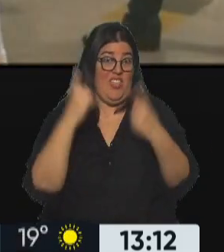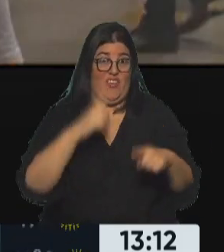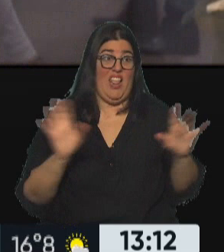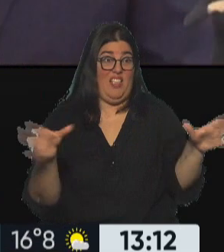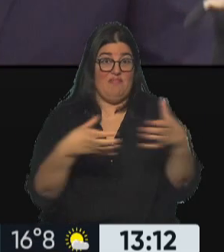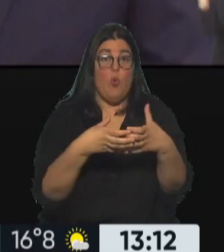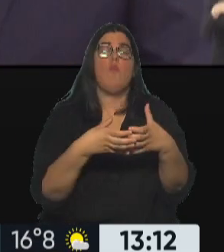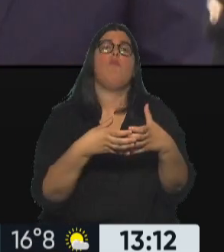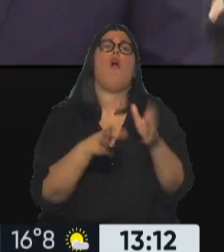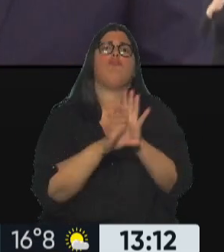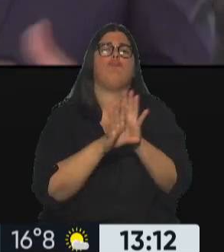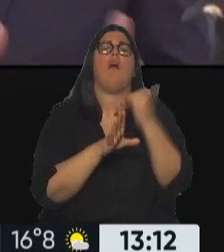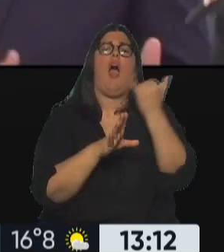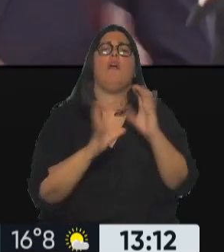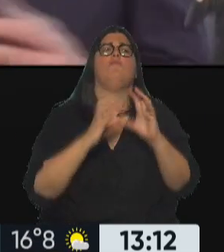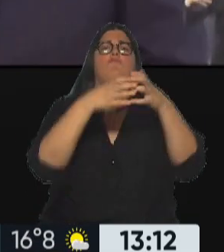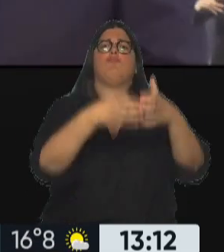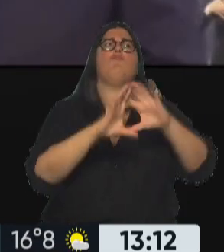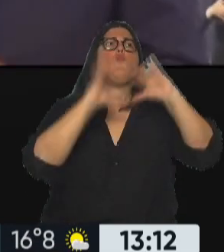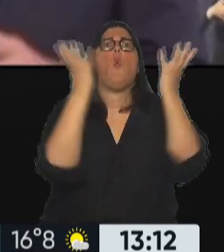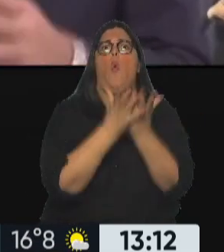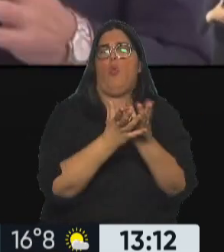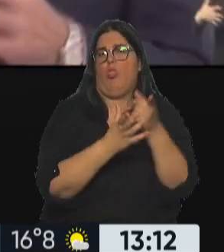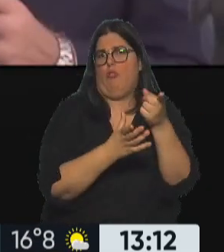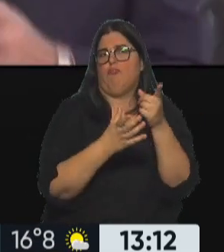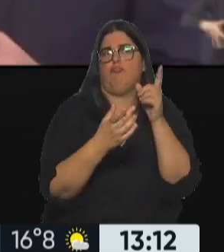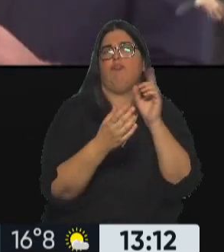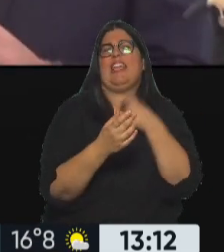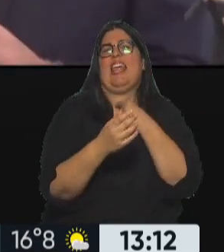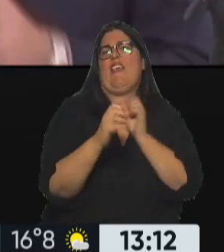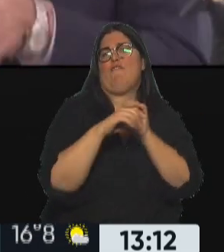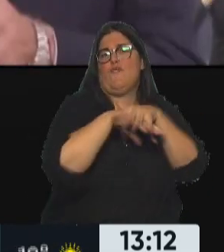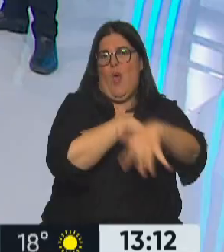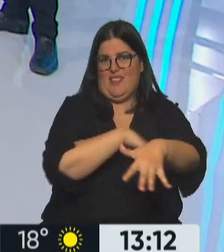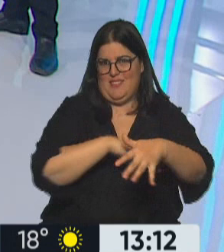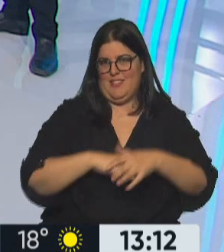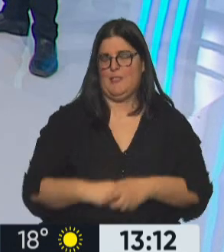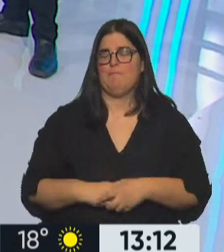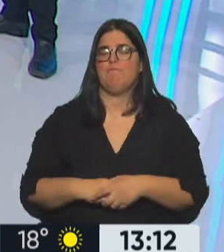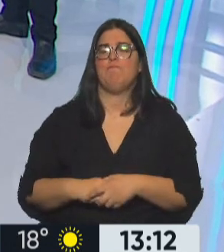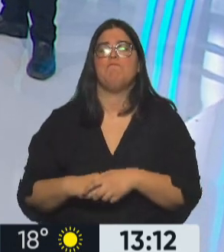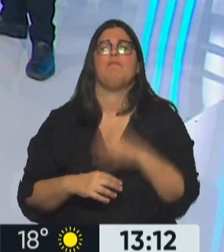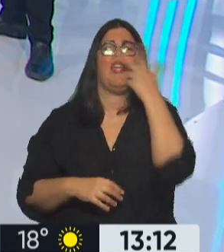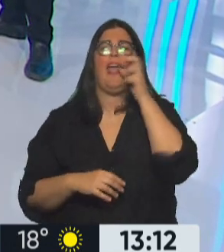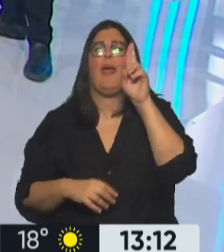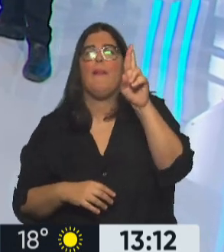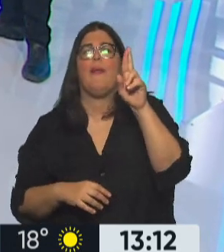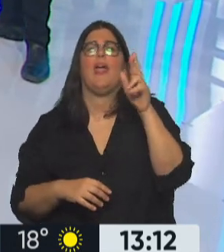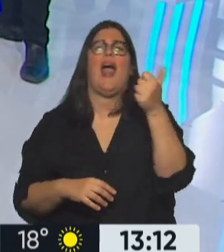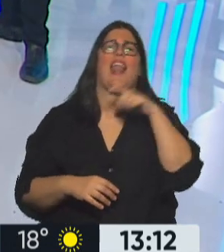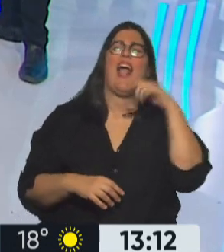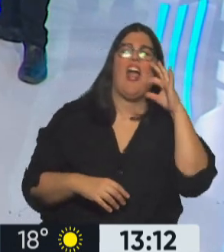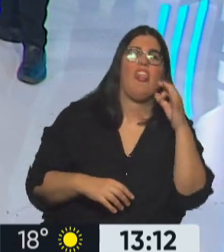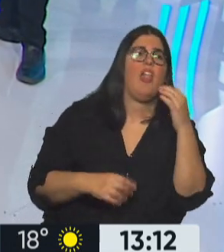los últimos 13 años, tratando de tener alguna influencia. Bien. Eber, Alejandra. ¿Qué